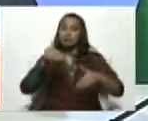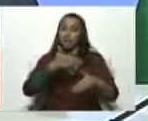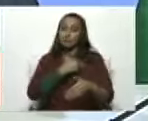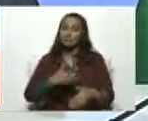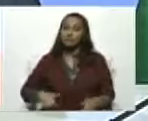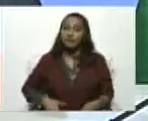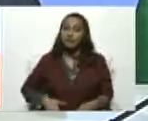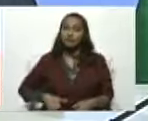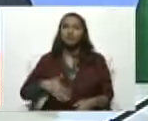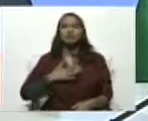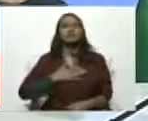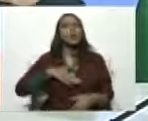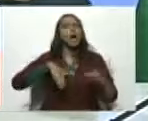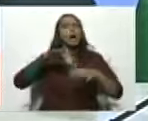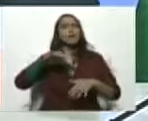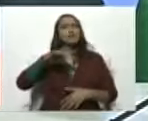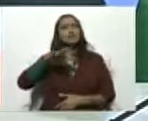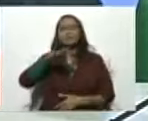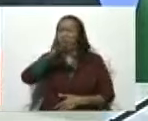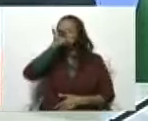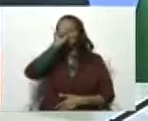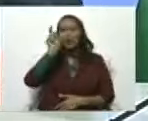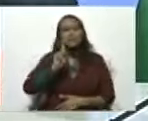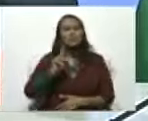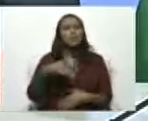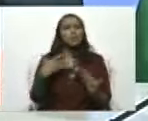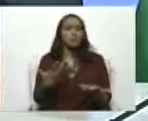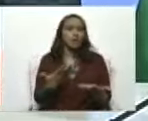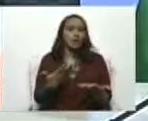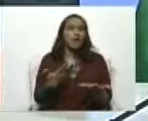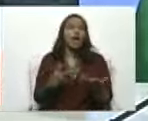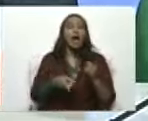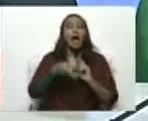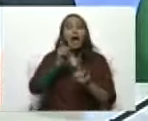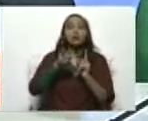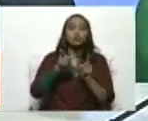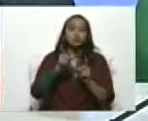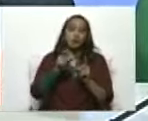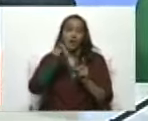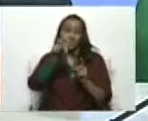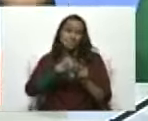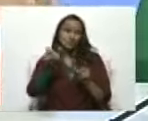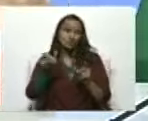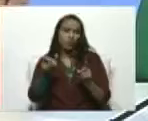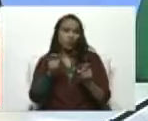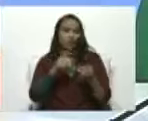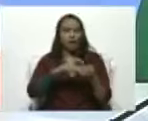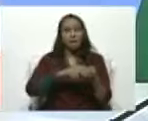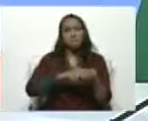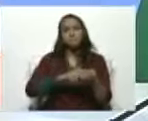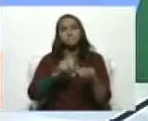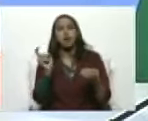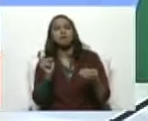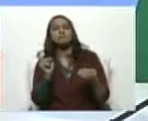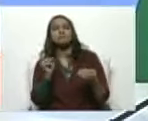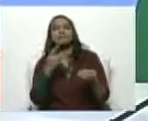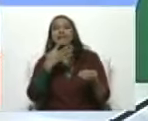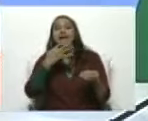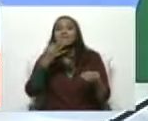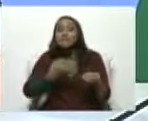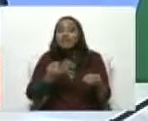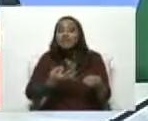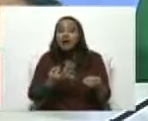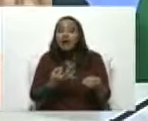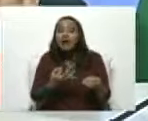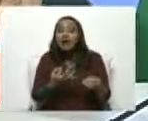entiendo compañeros, ¿no? O compañeras que se divorcian de la realidad.